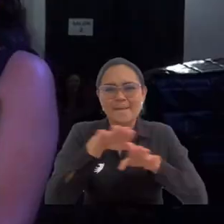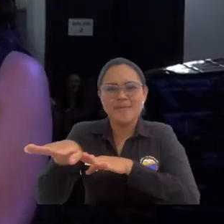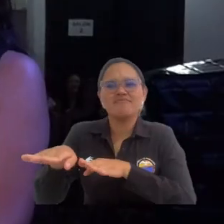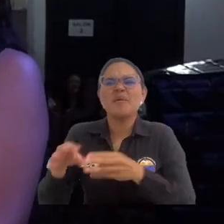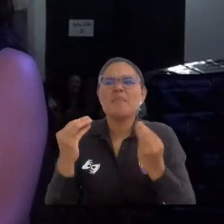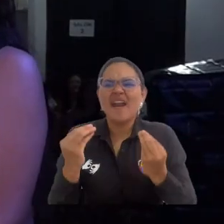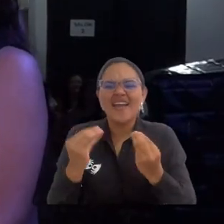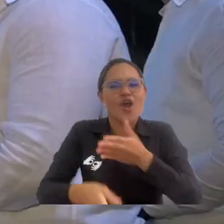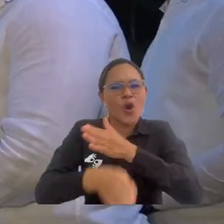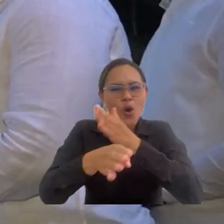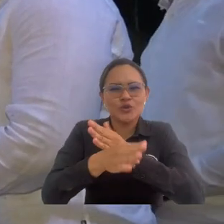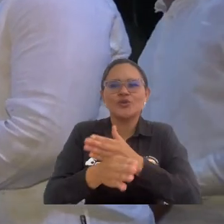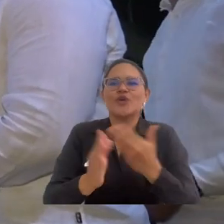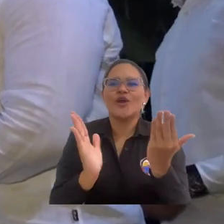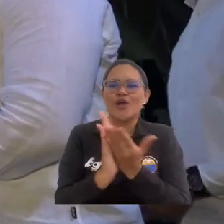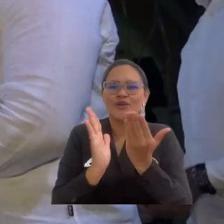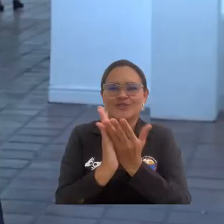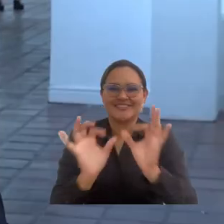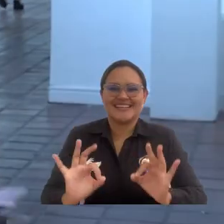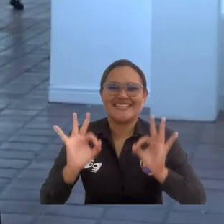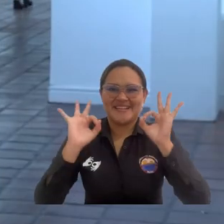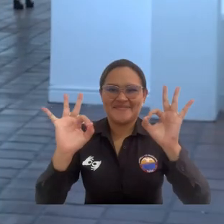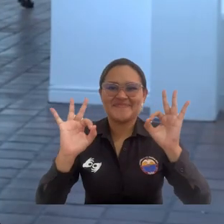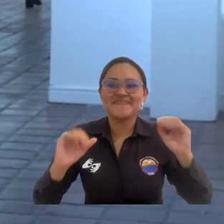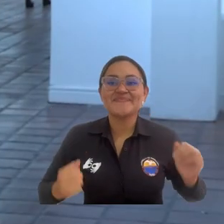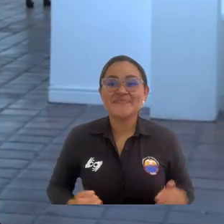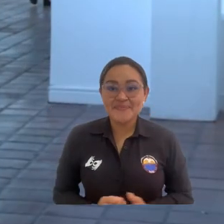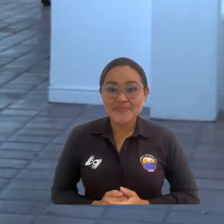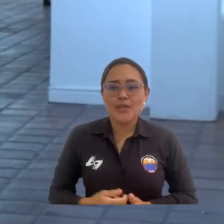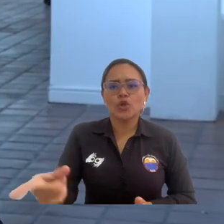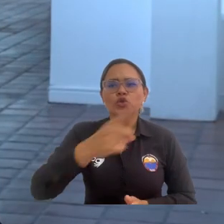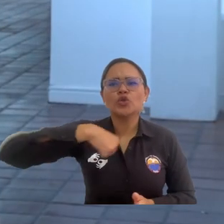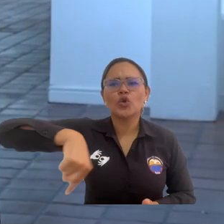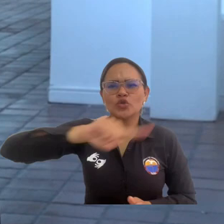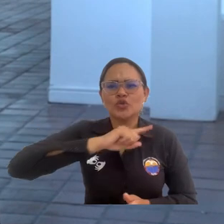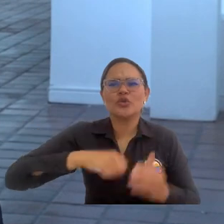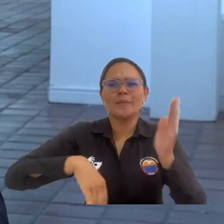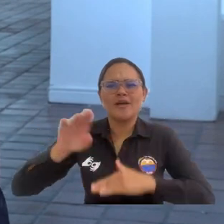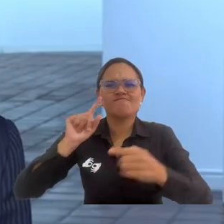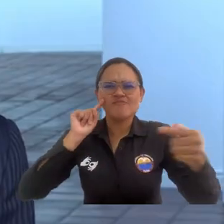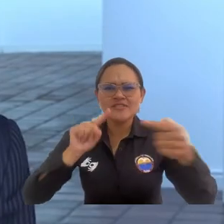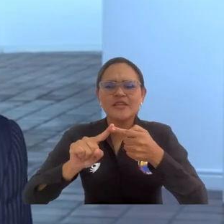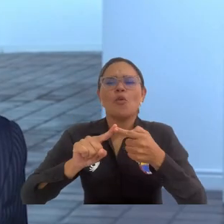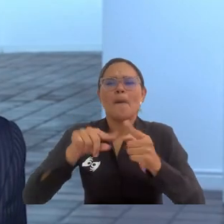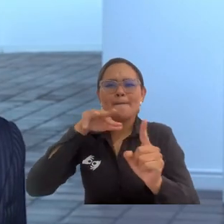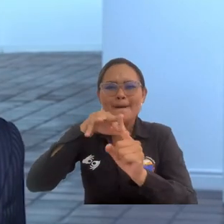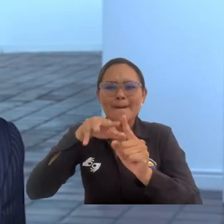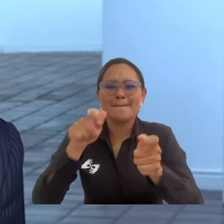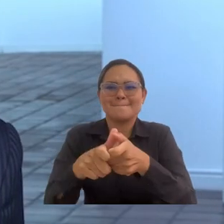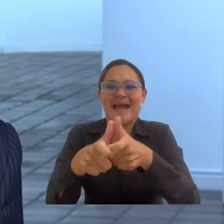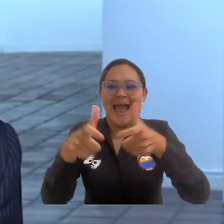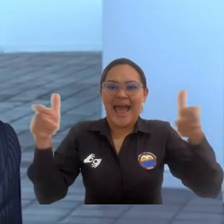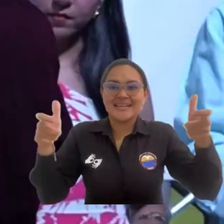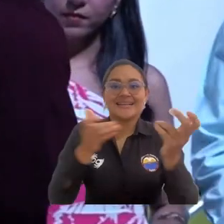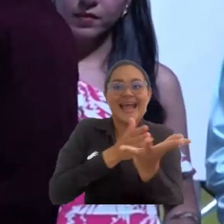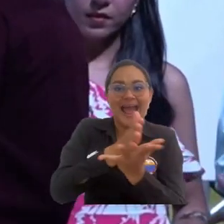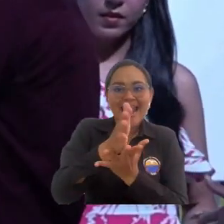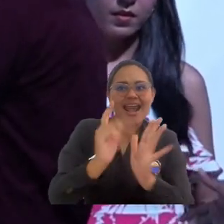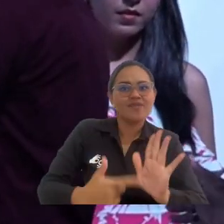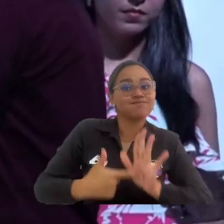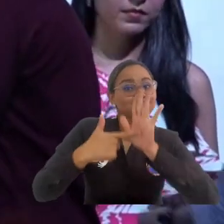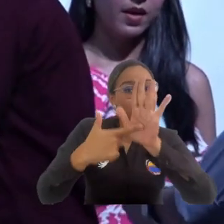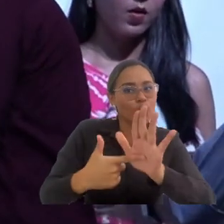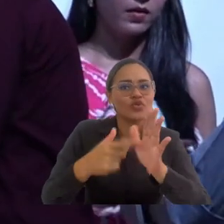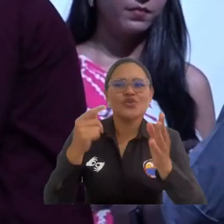siga ofreciendo una educación de calidad. Nuestro reto primeramente es expandir, hacernos conocer como programa,